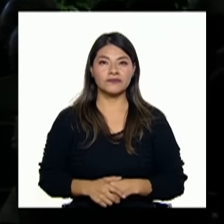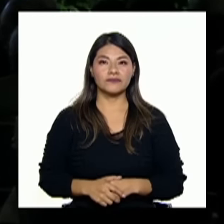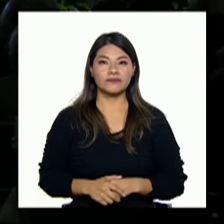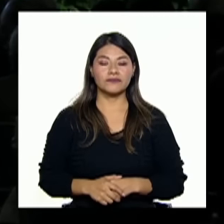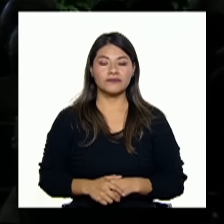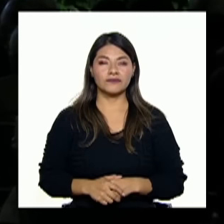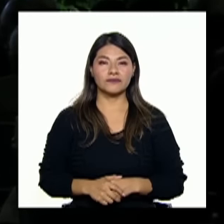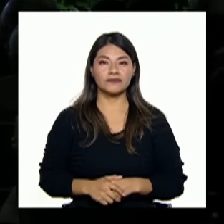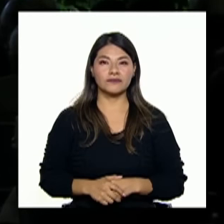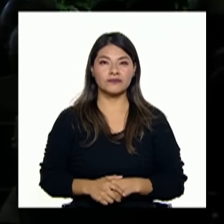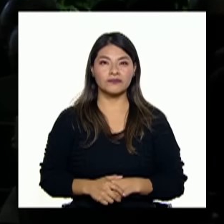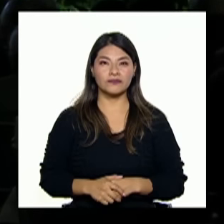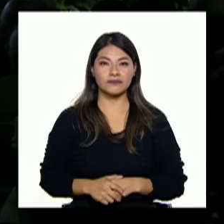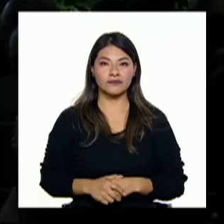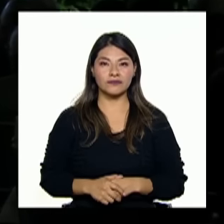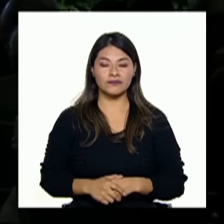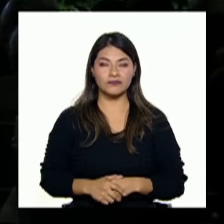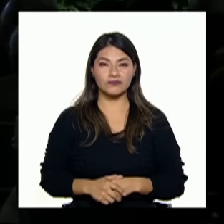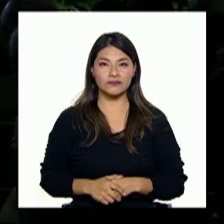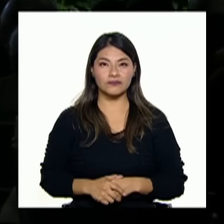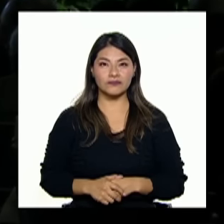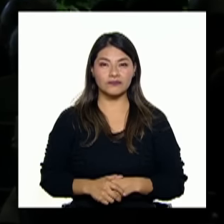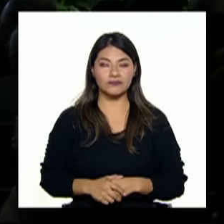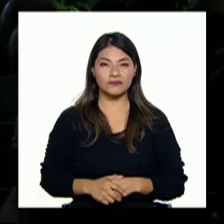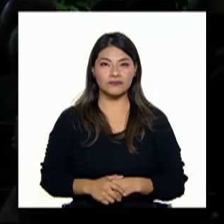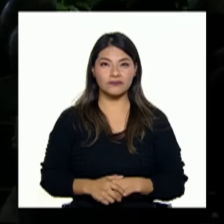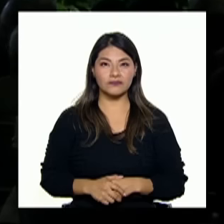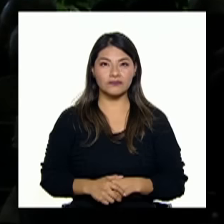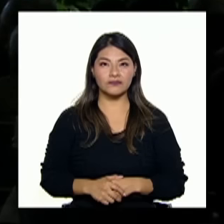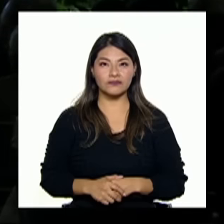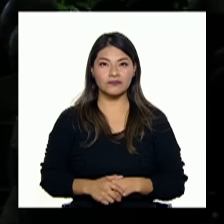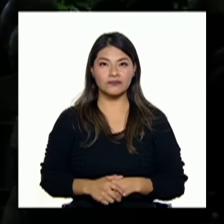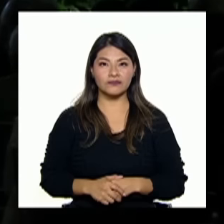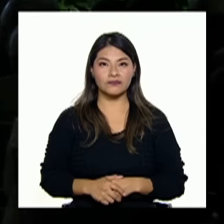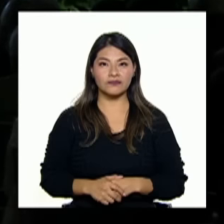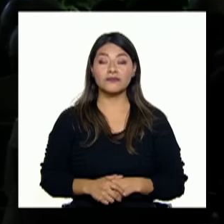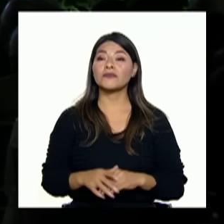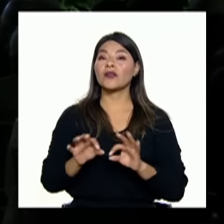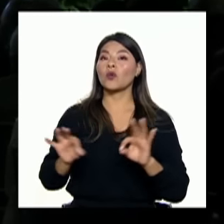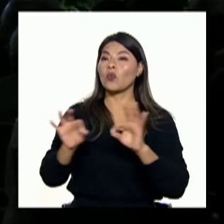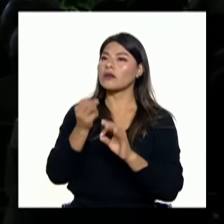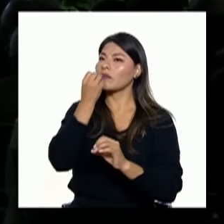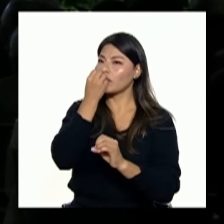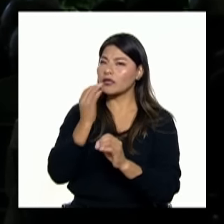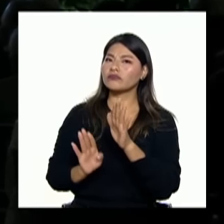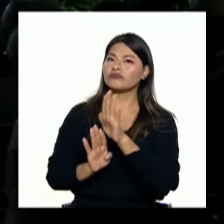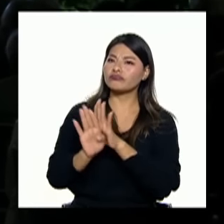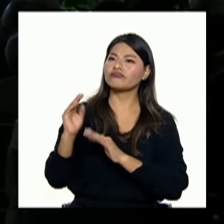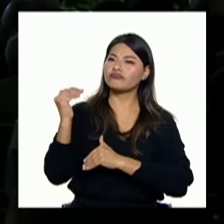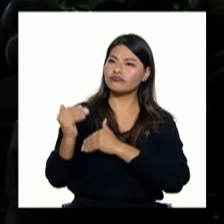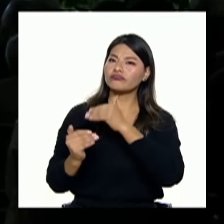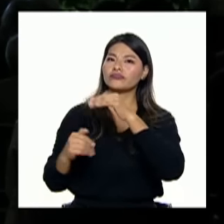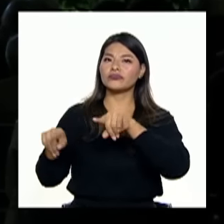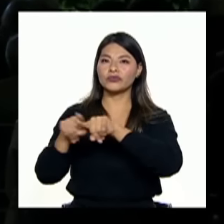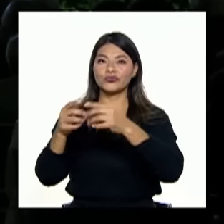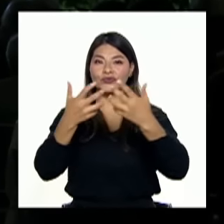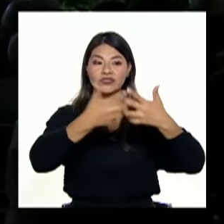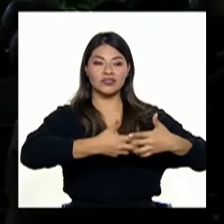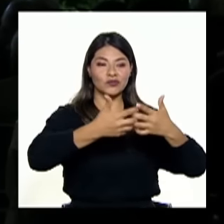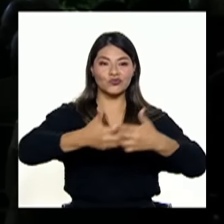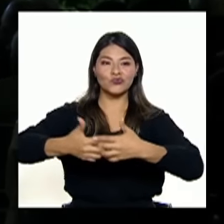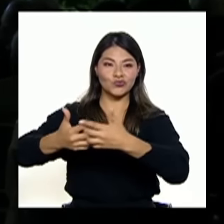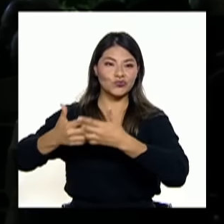niños. El contrabando indiscriminado, sobre todo de bienes manufacturados, que atenta contra la industria